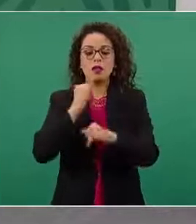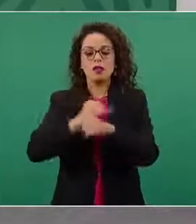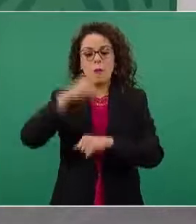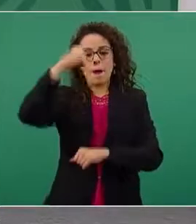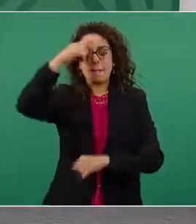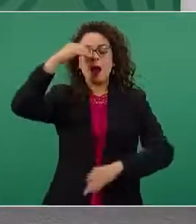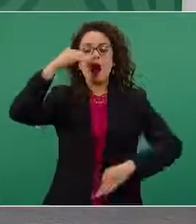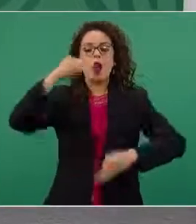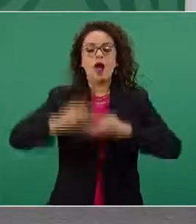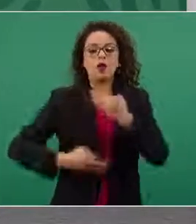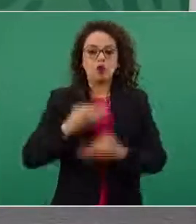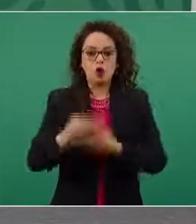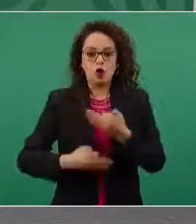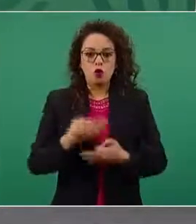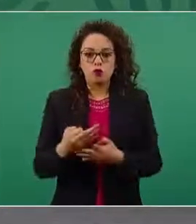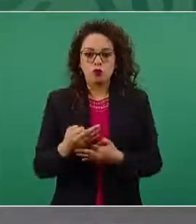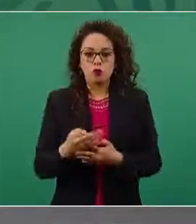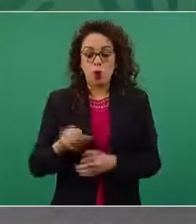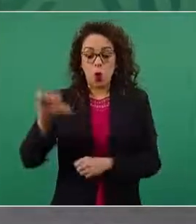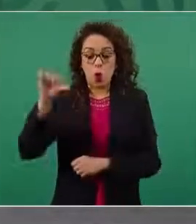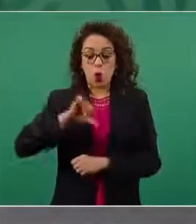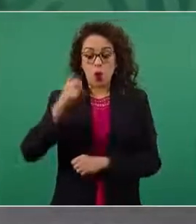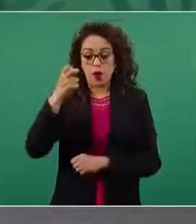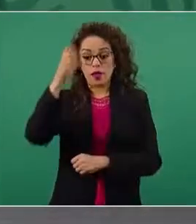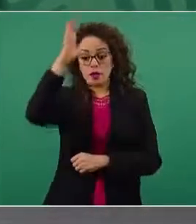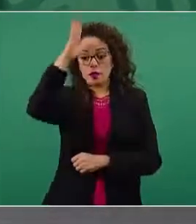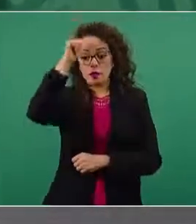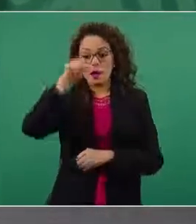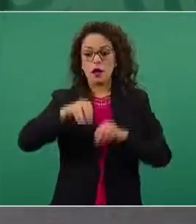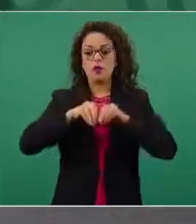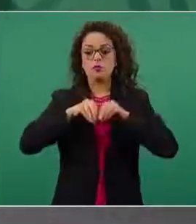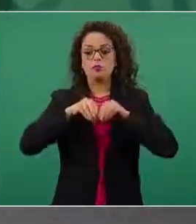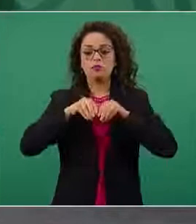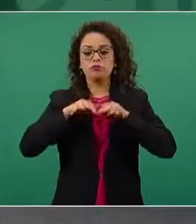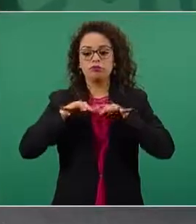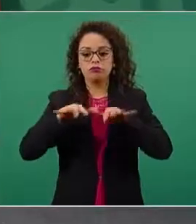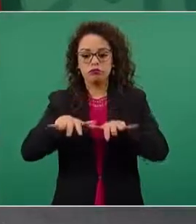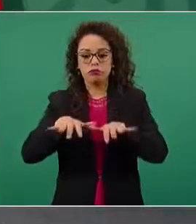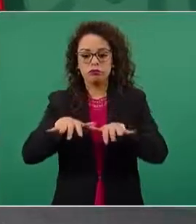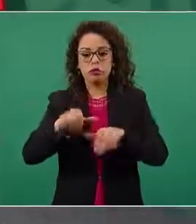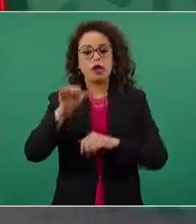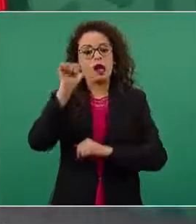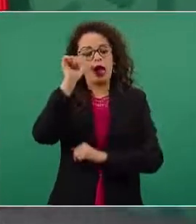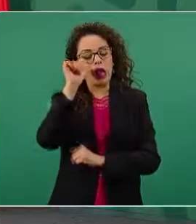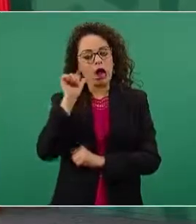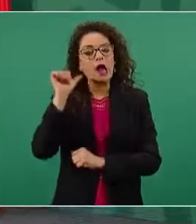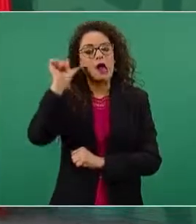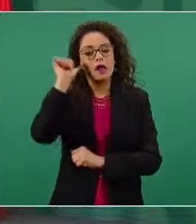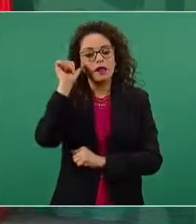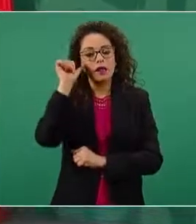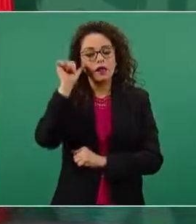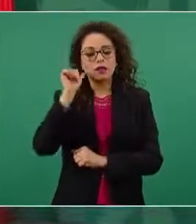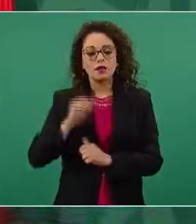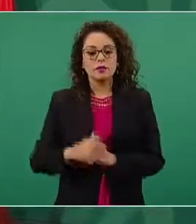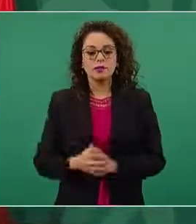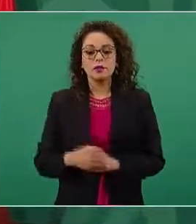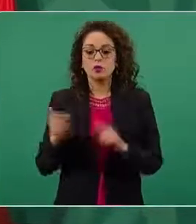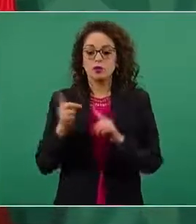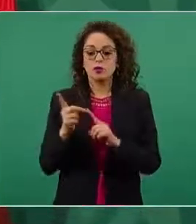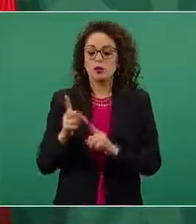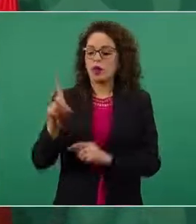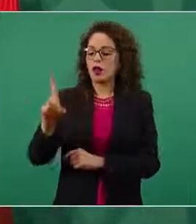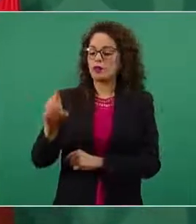Hoy vamos a publicar el acuerdo que tomamos ayer en el Diario Oficial